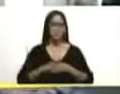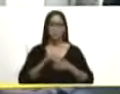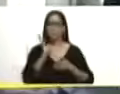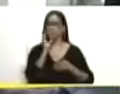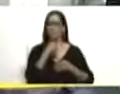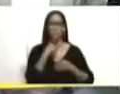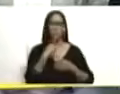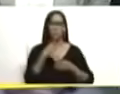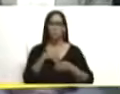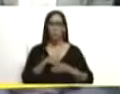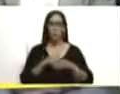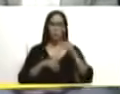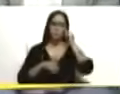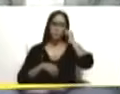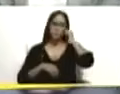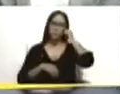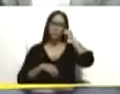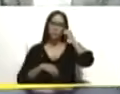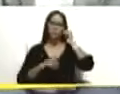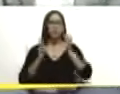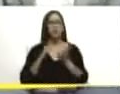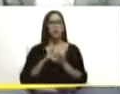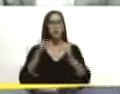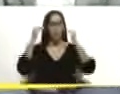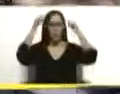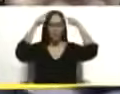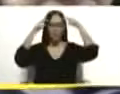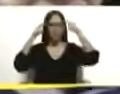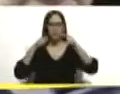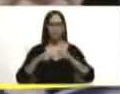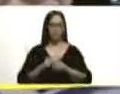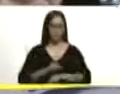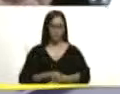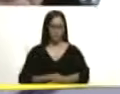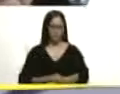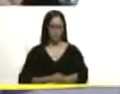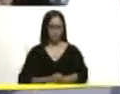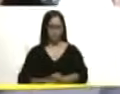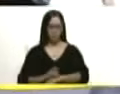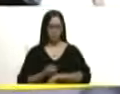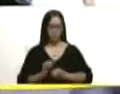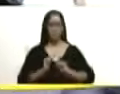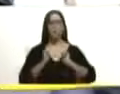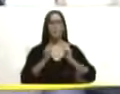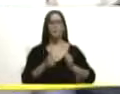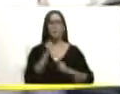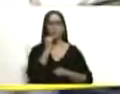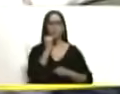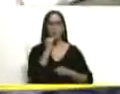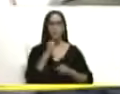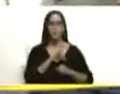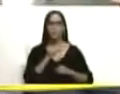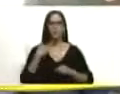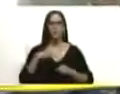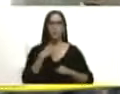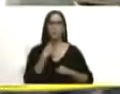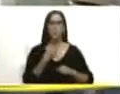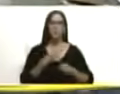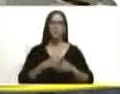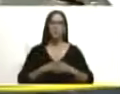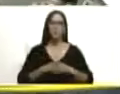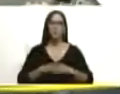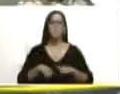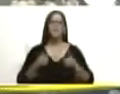voto. Y llegó el comandante y comenzó a reclamar por los que no tenían voz. Más